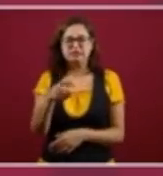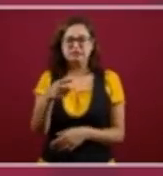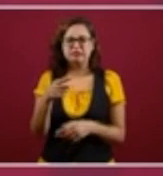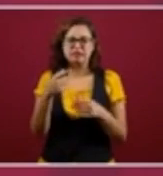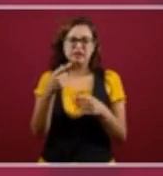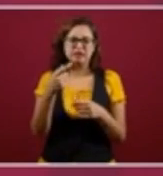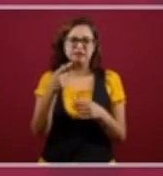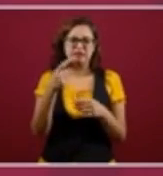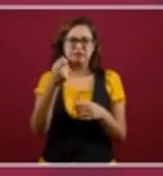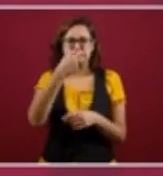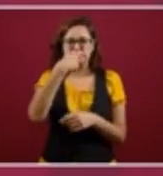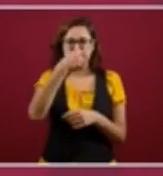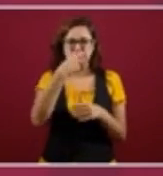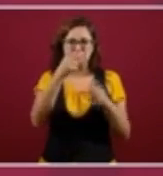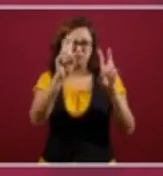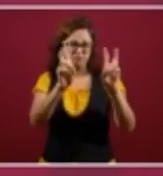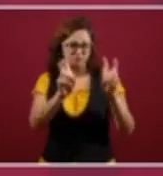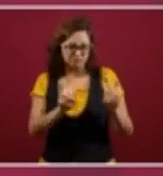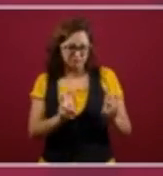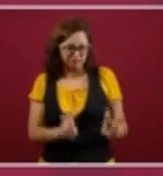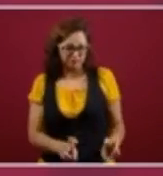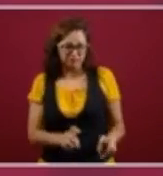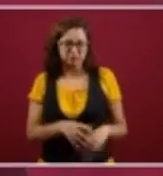Entonces, ¿cómo